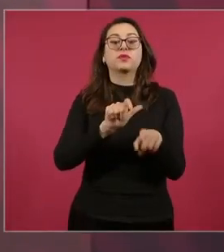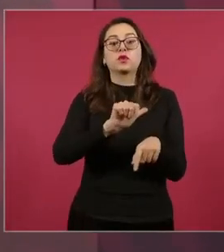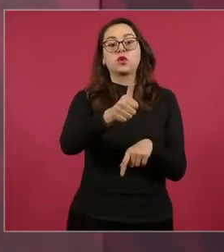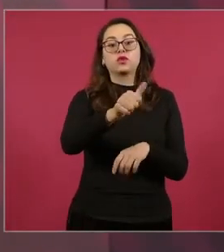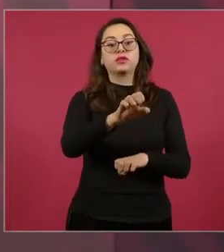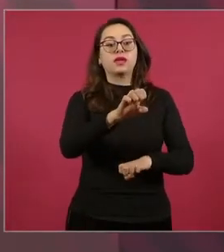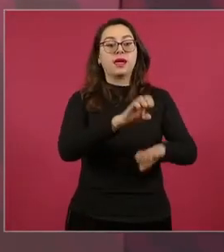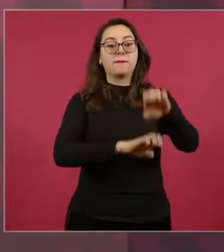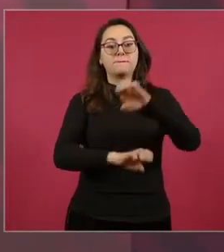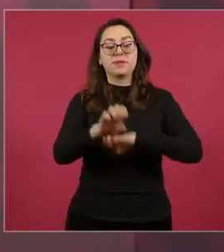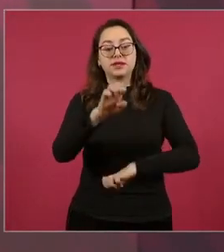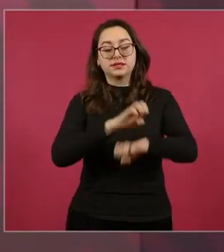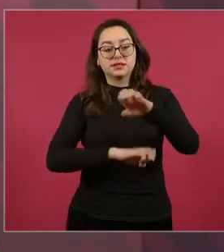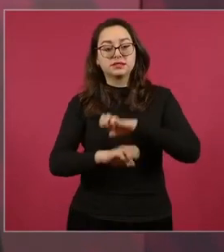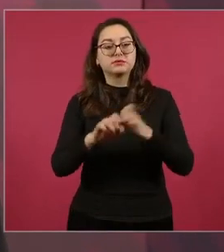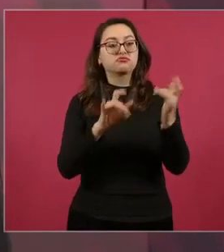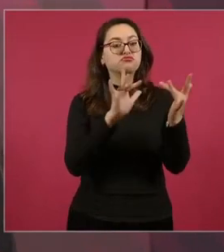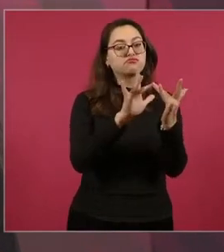extranjeras.